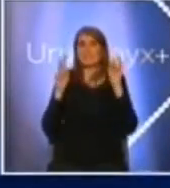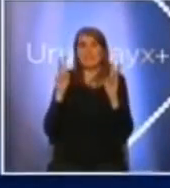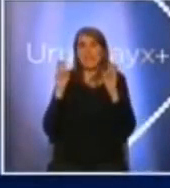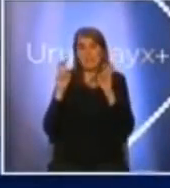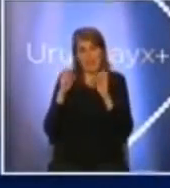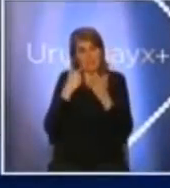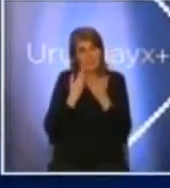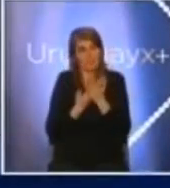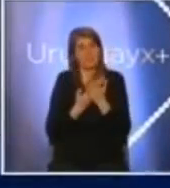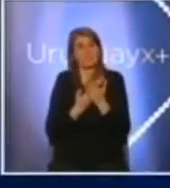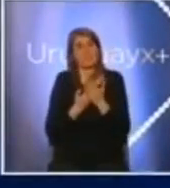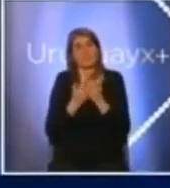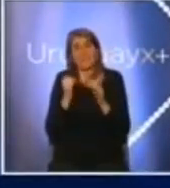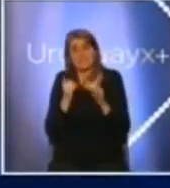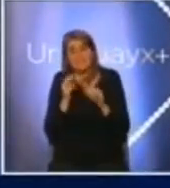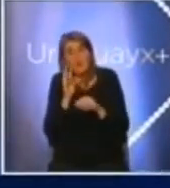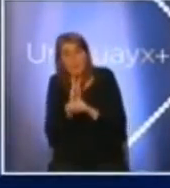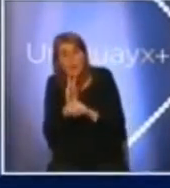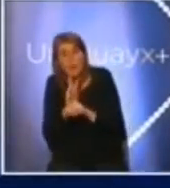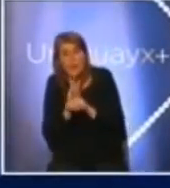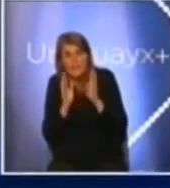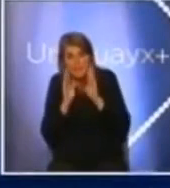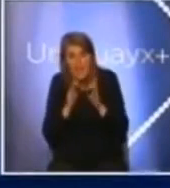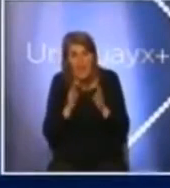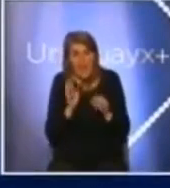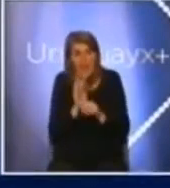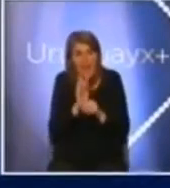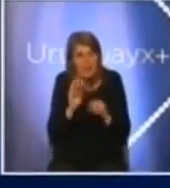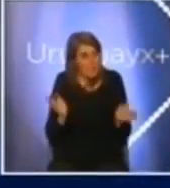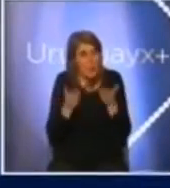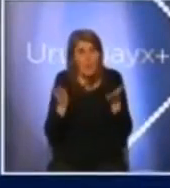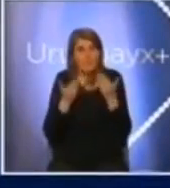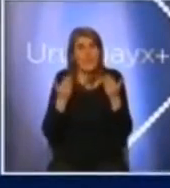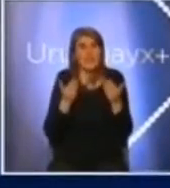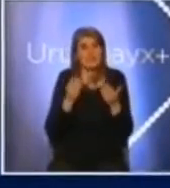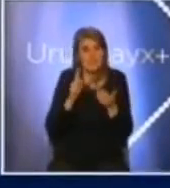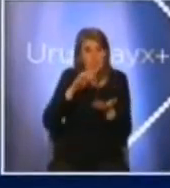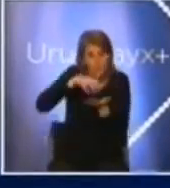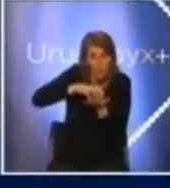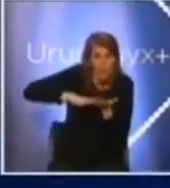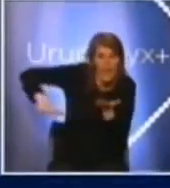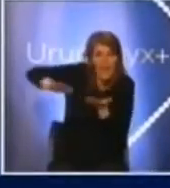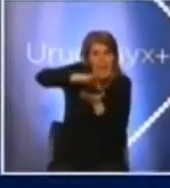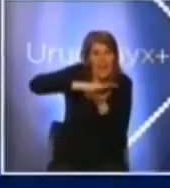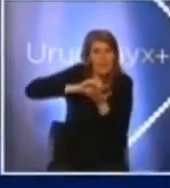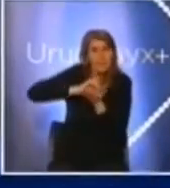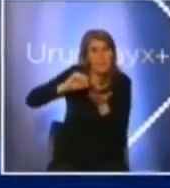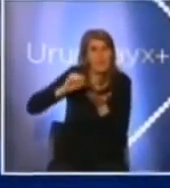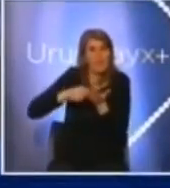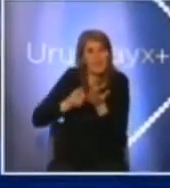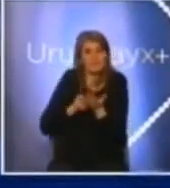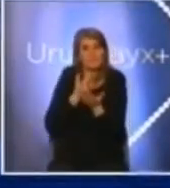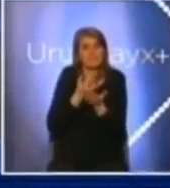planteados. Incubación y aceleración de emprendedores. Hay que promover un ecosistema que permita crear startups,